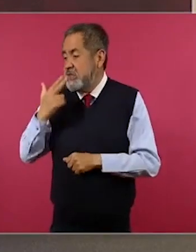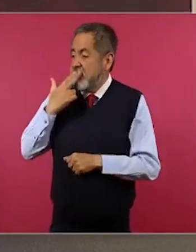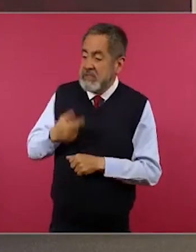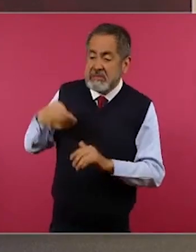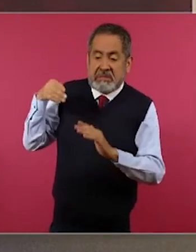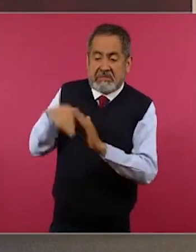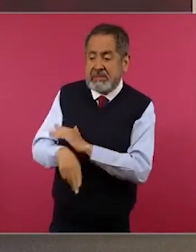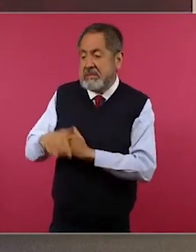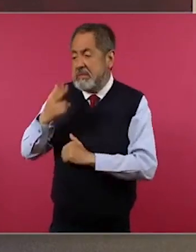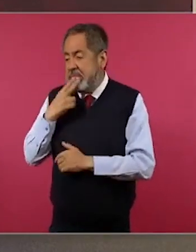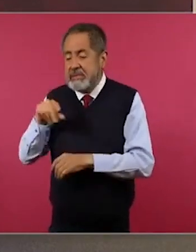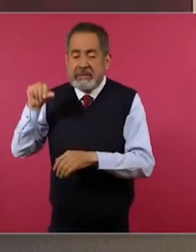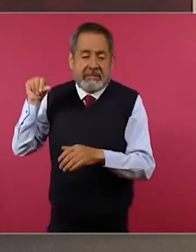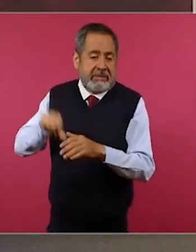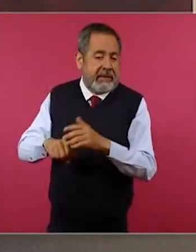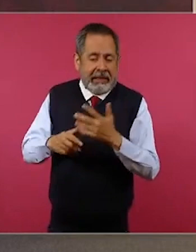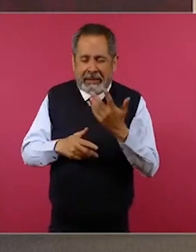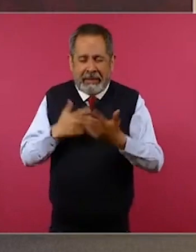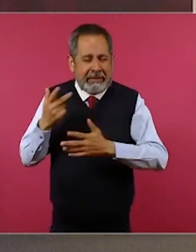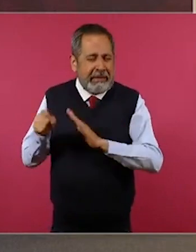el sistema